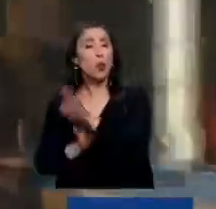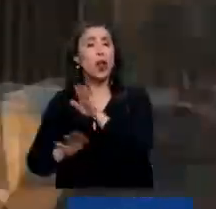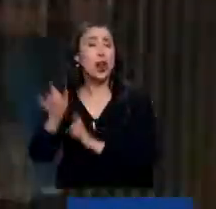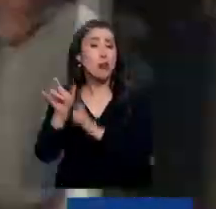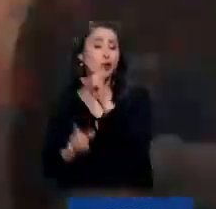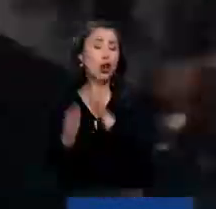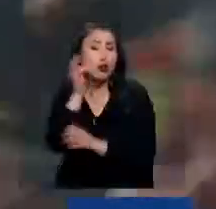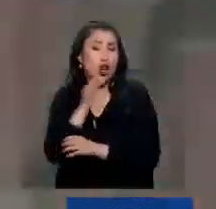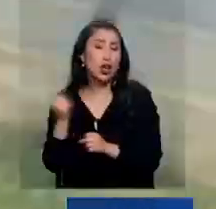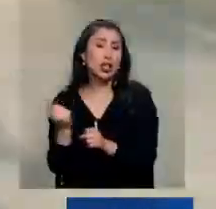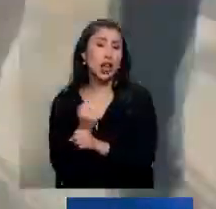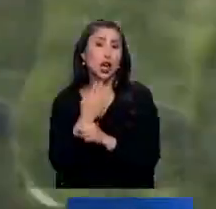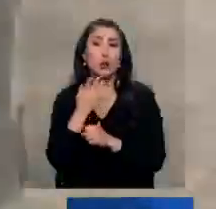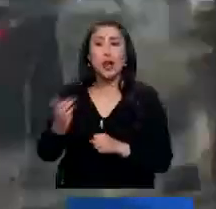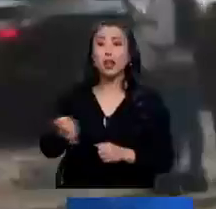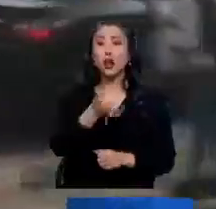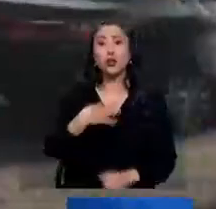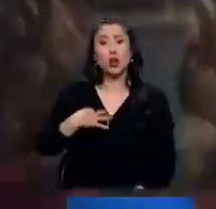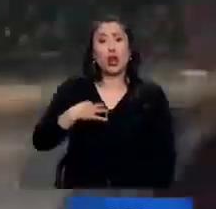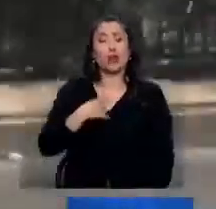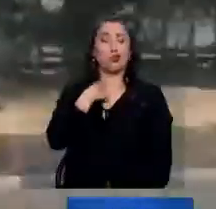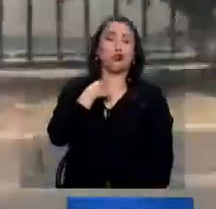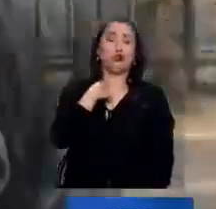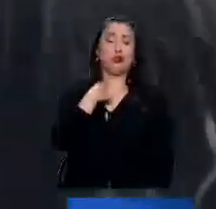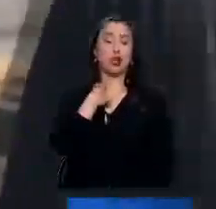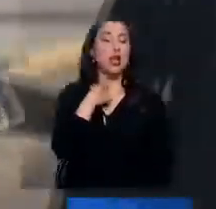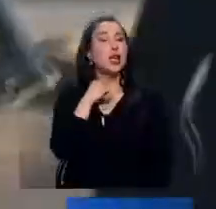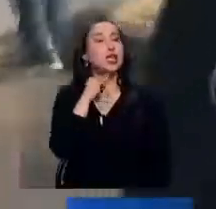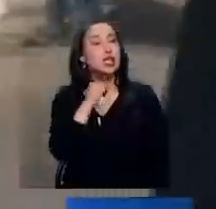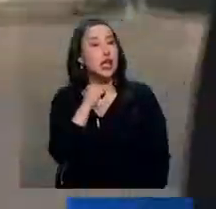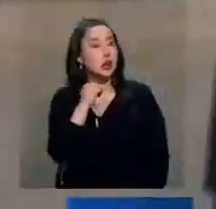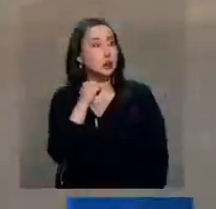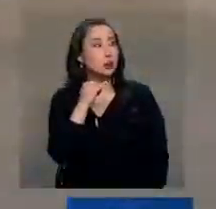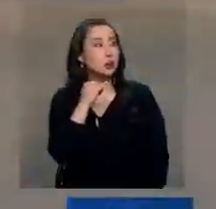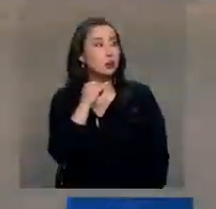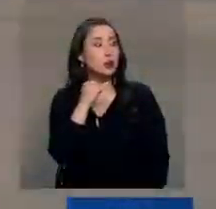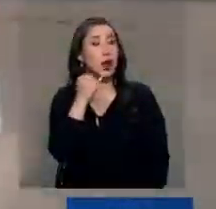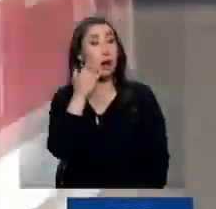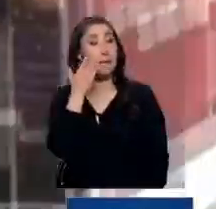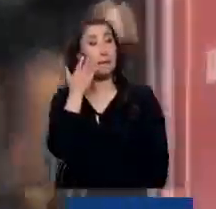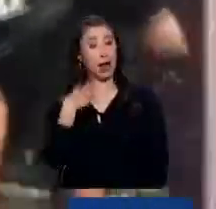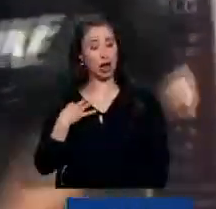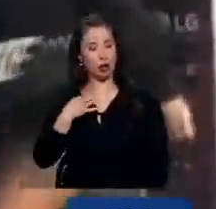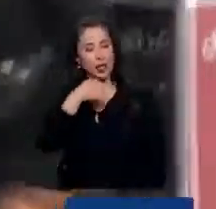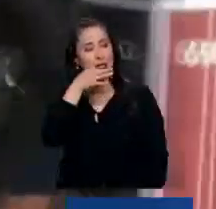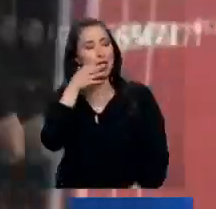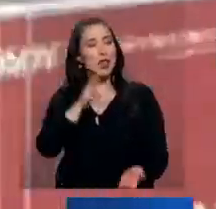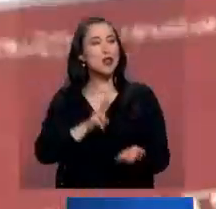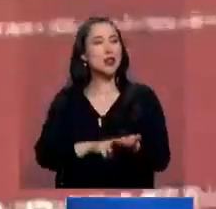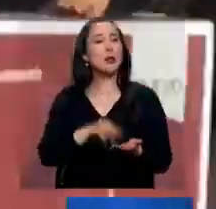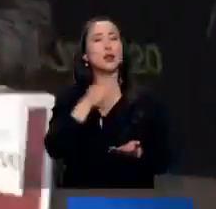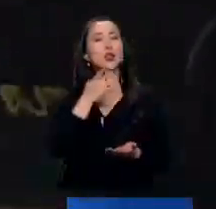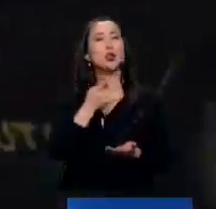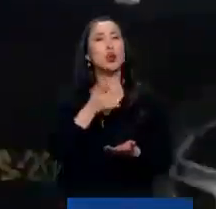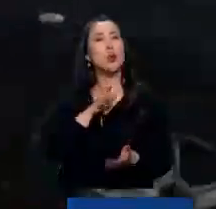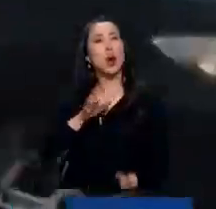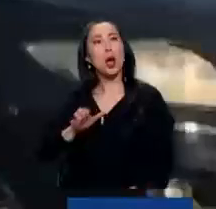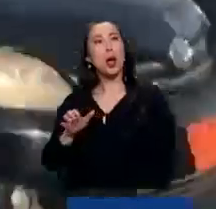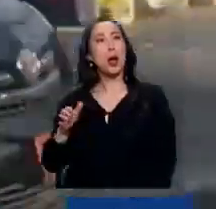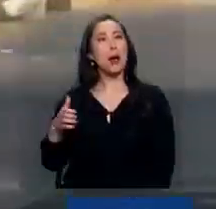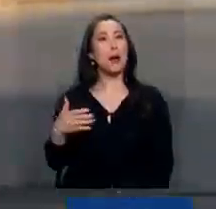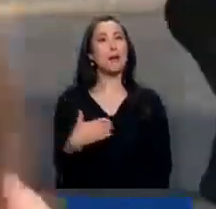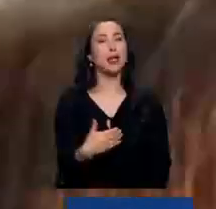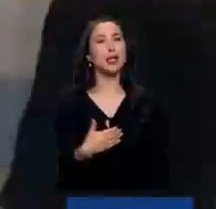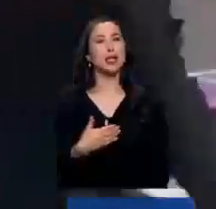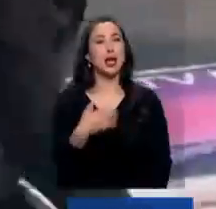una ciudadanía la que se ha visto dañada. Así es. Y es cierto, porque uno si se pone también en los zapatos de... No, bueno, también de las